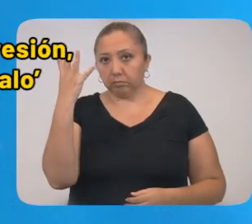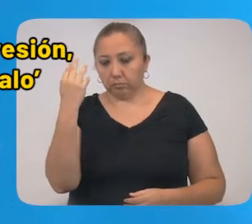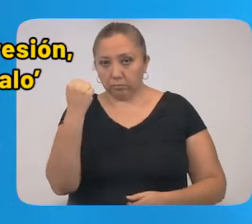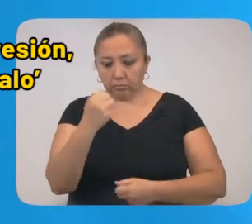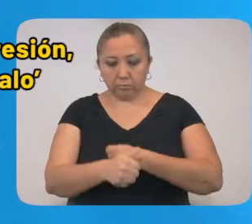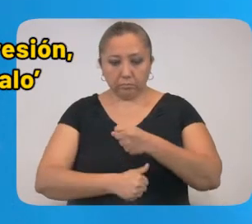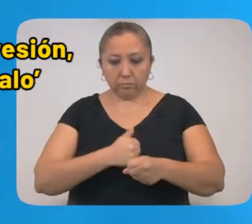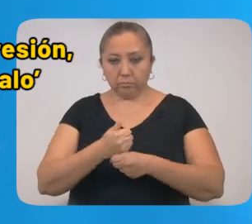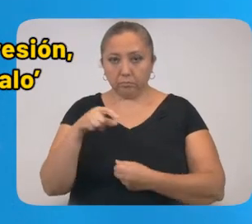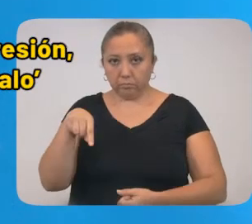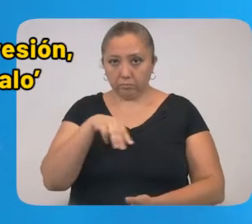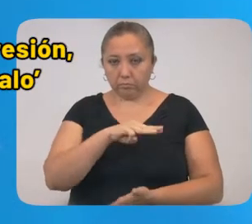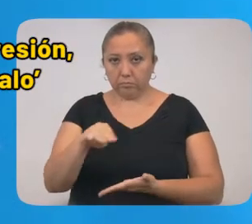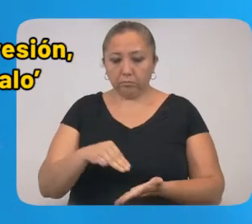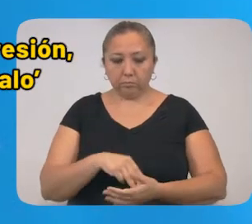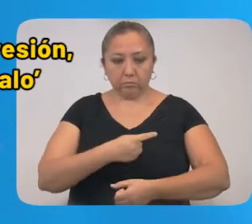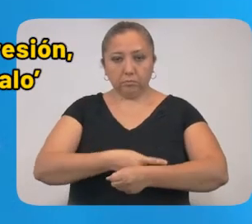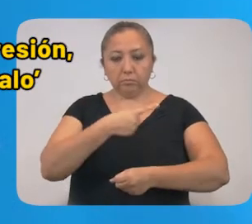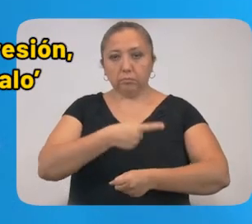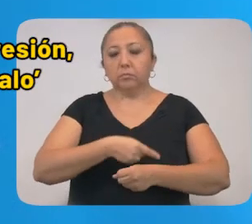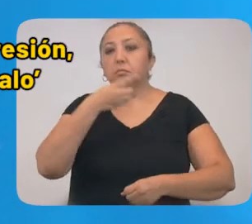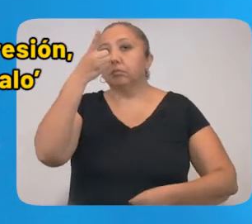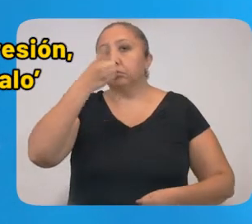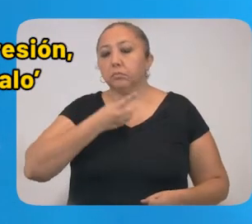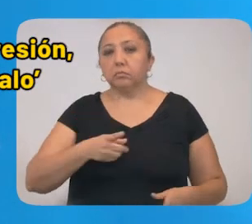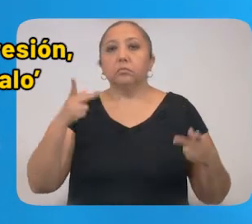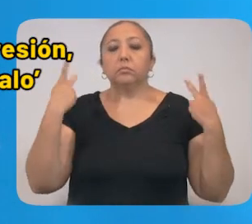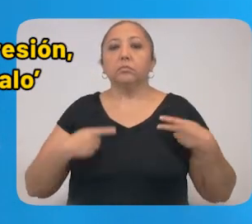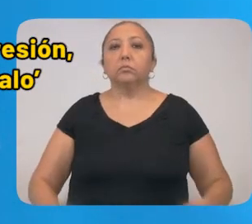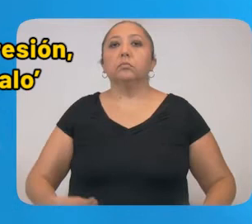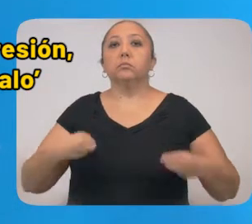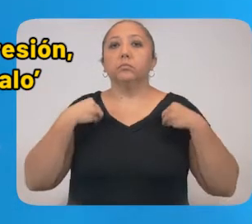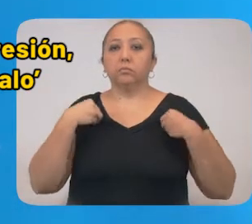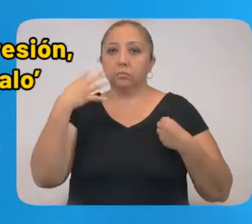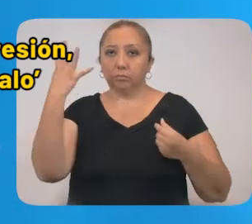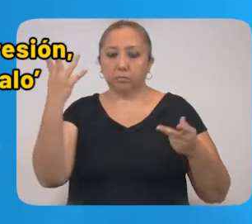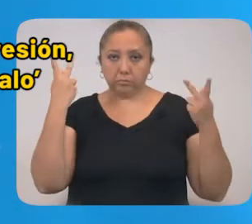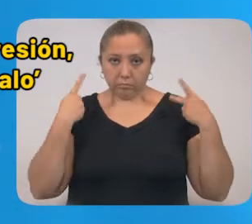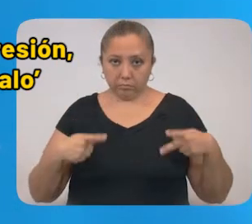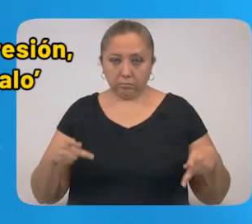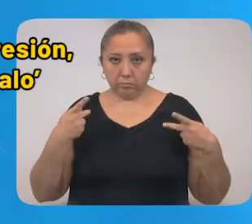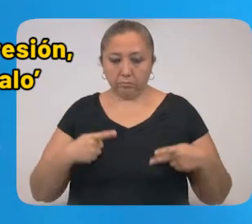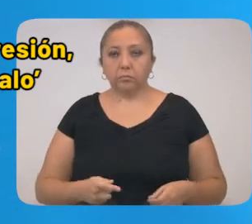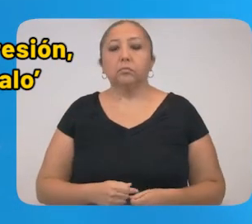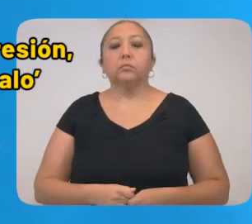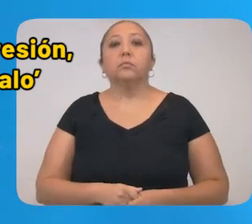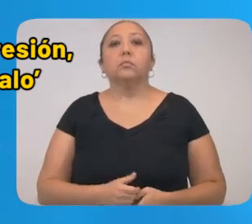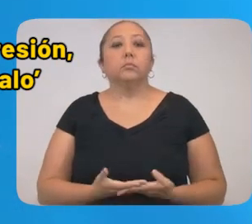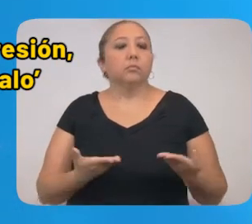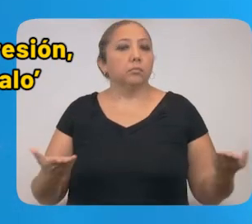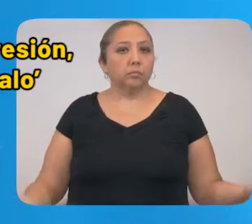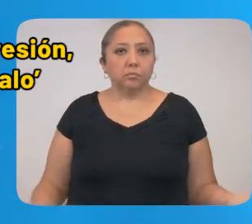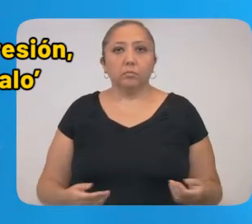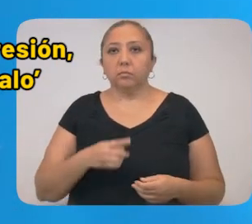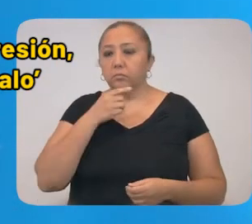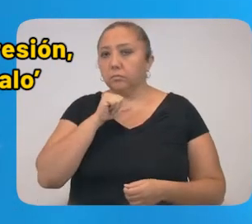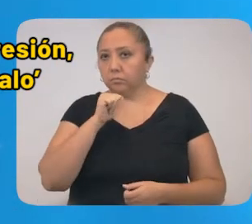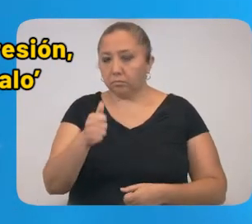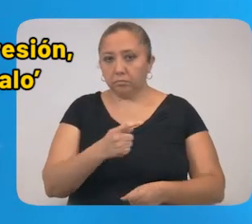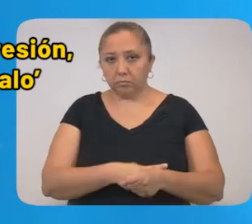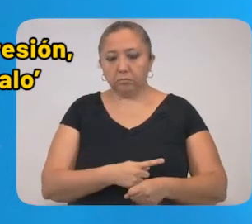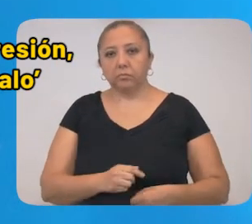69 años de Mérida, con hipertensión y diabetes. El paciente vivía con 4 personas, las cuales hasta el momento se reportan